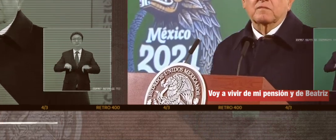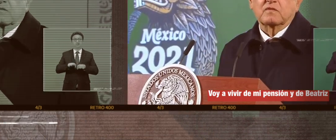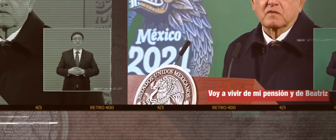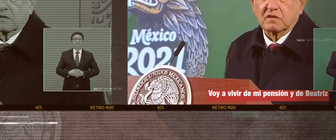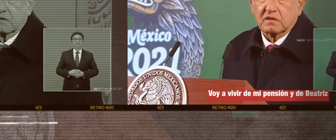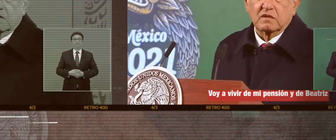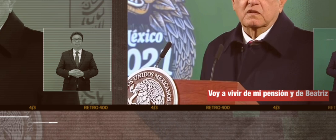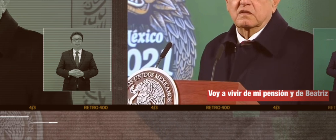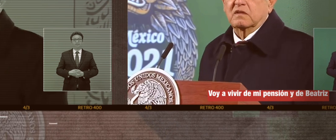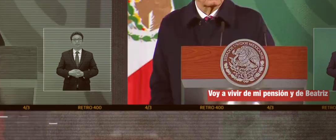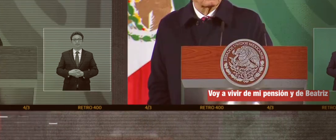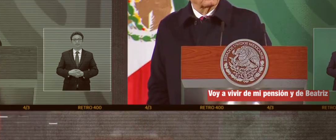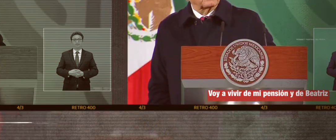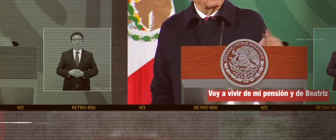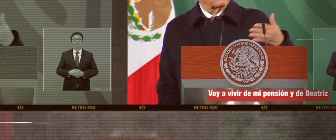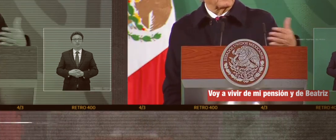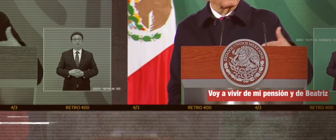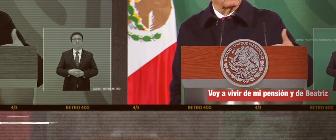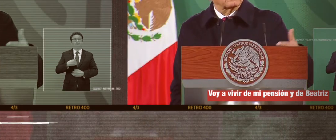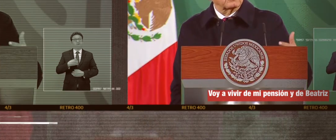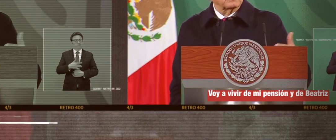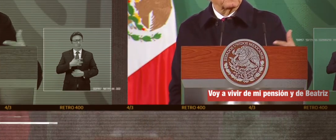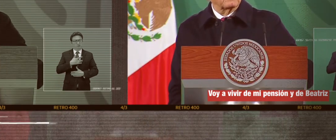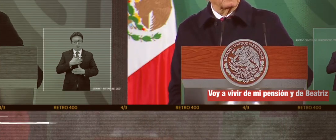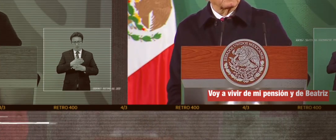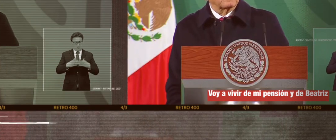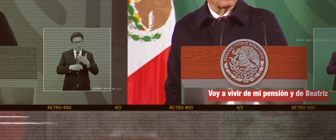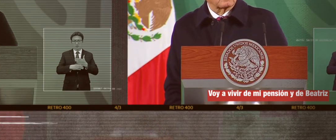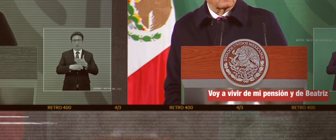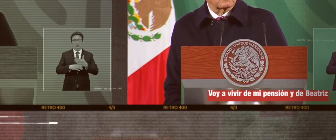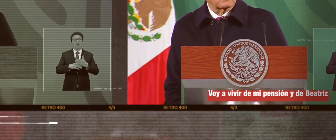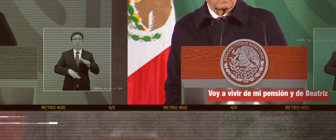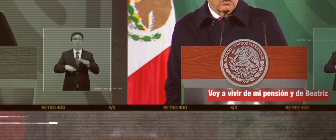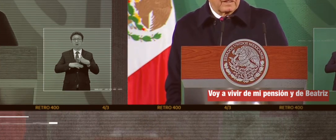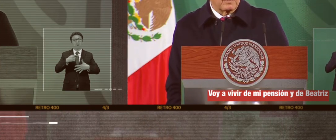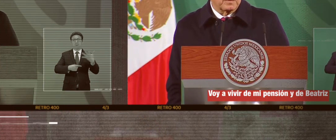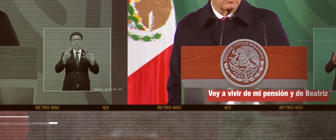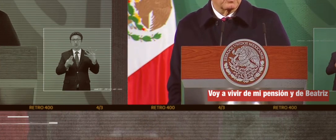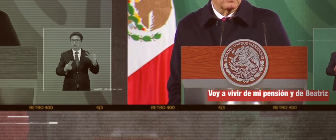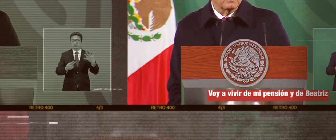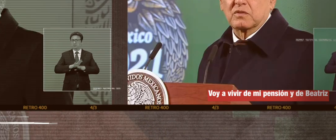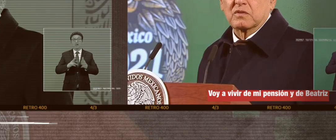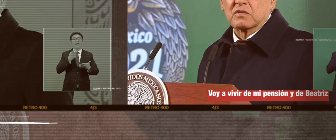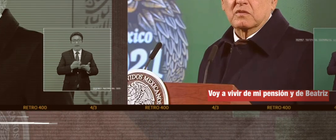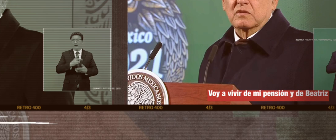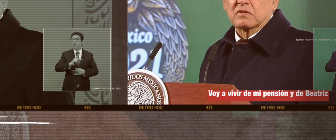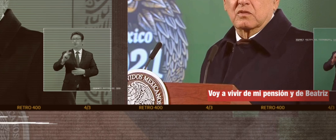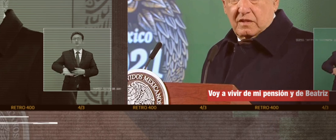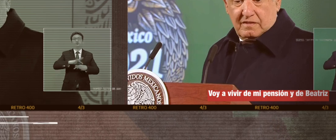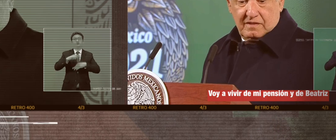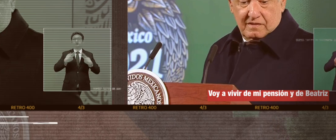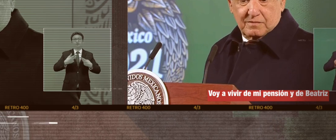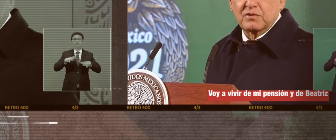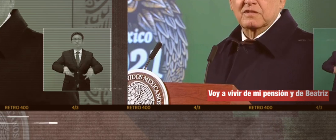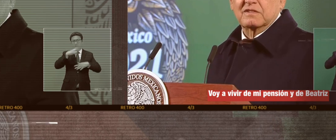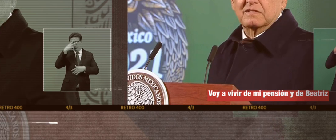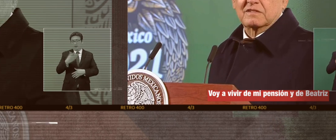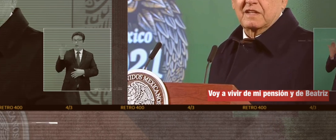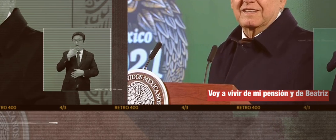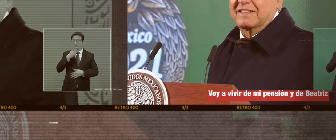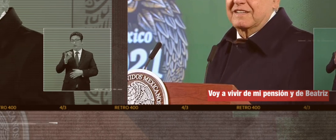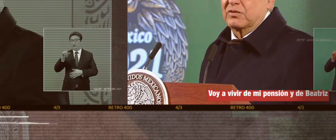siento que uno debe tener lo básico, lo indispensable, y es lo que deseo para todo el pueblo de México. Lo